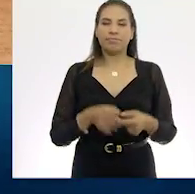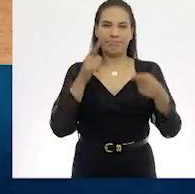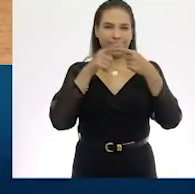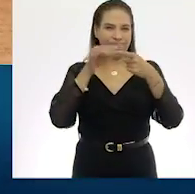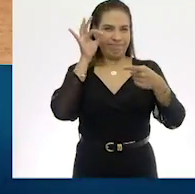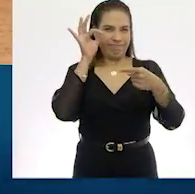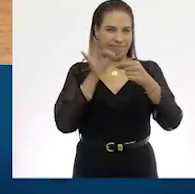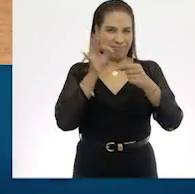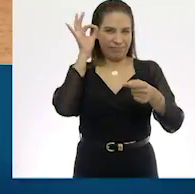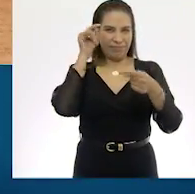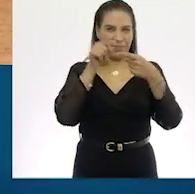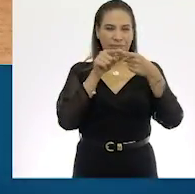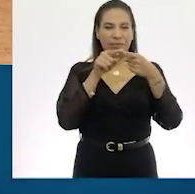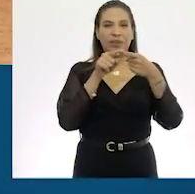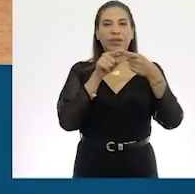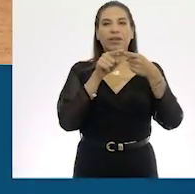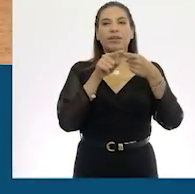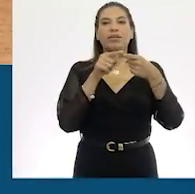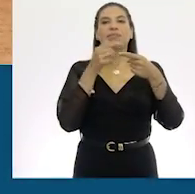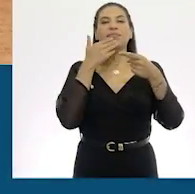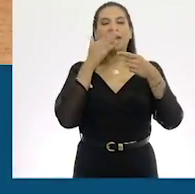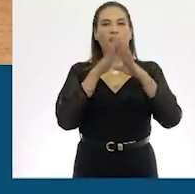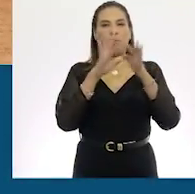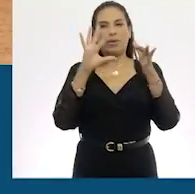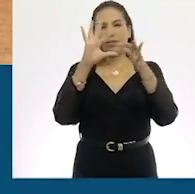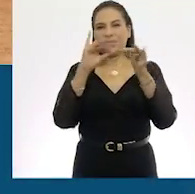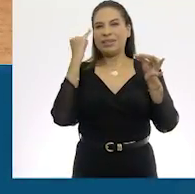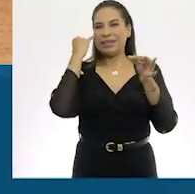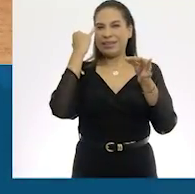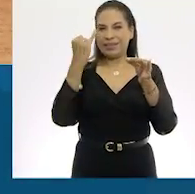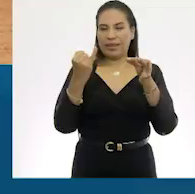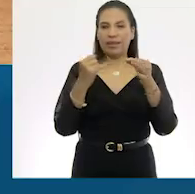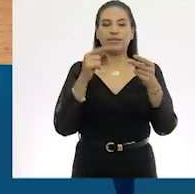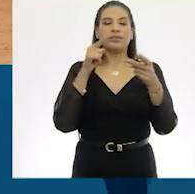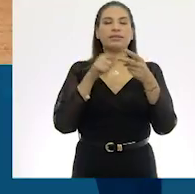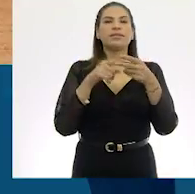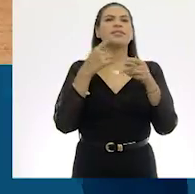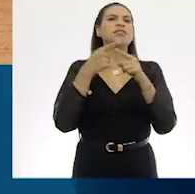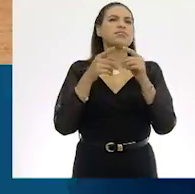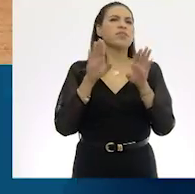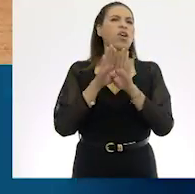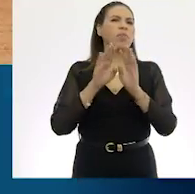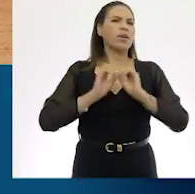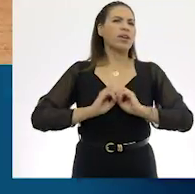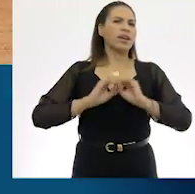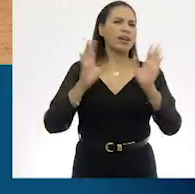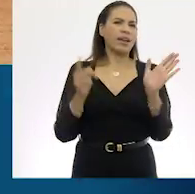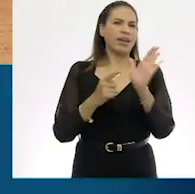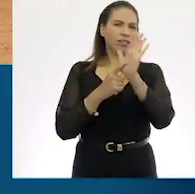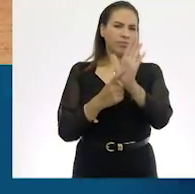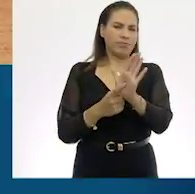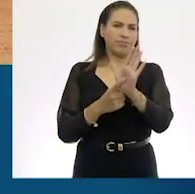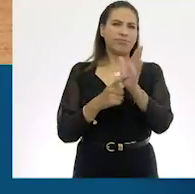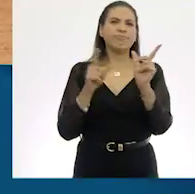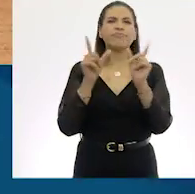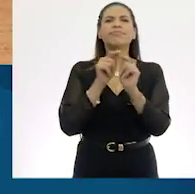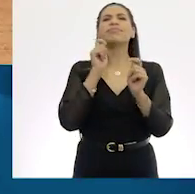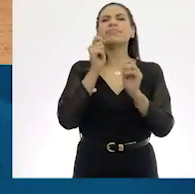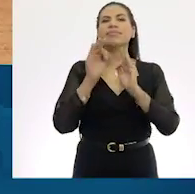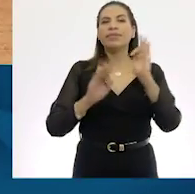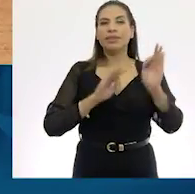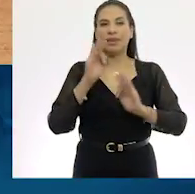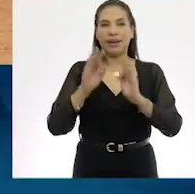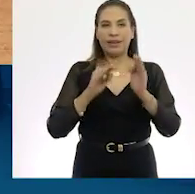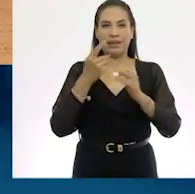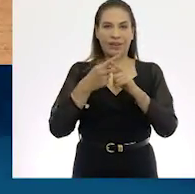Preciso. Debe ser preciso en la exposición de las ideas, presentando de manera clara y concreta de qué se trata